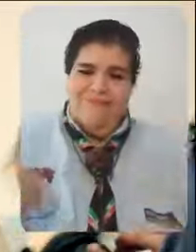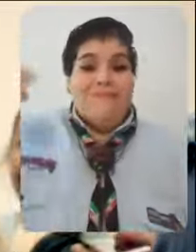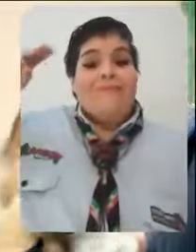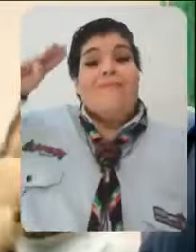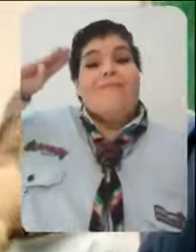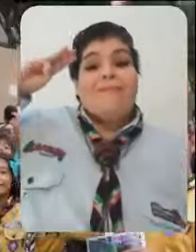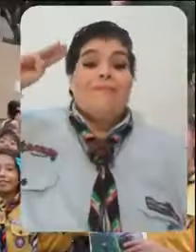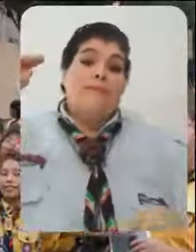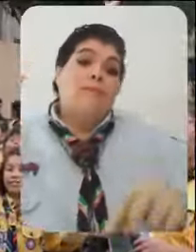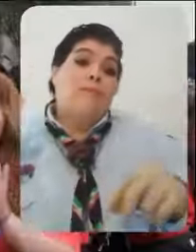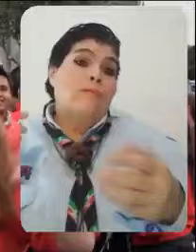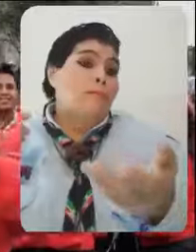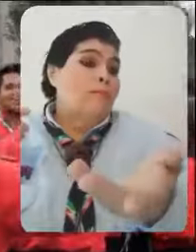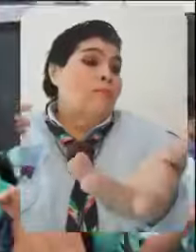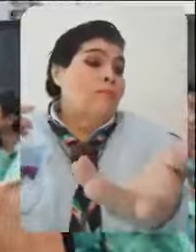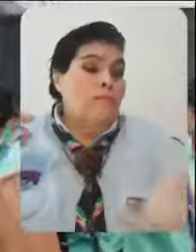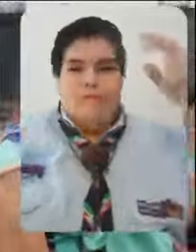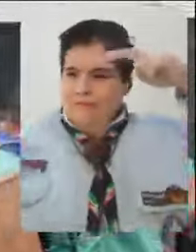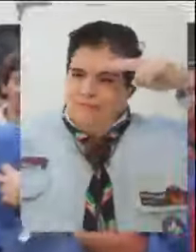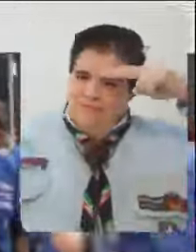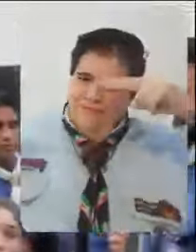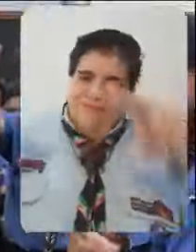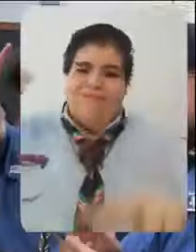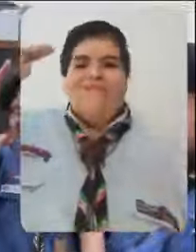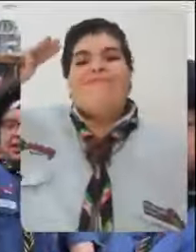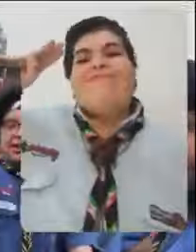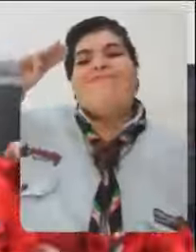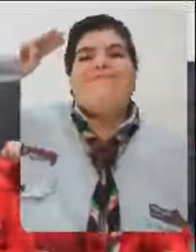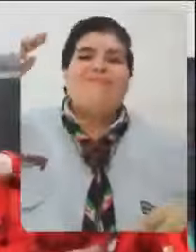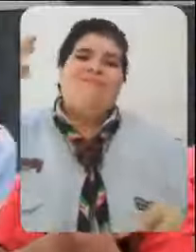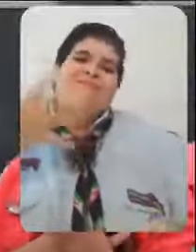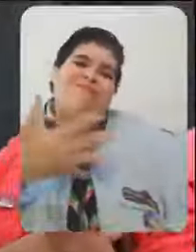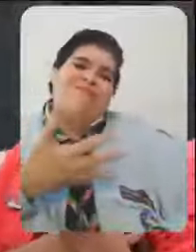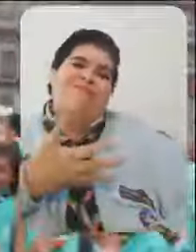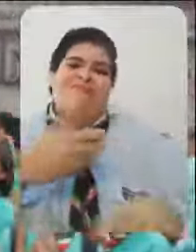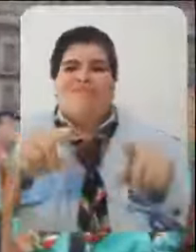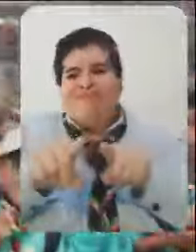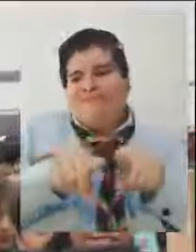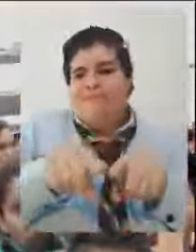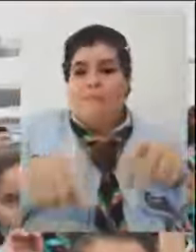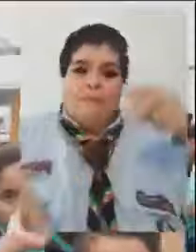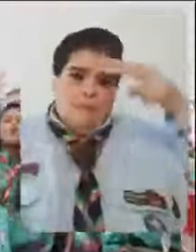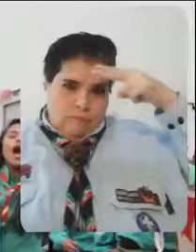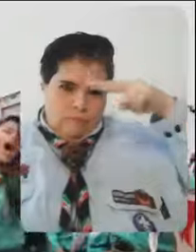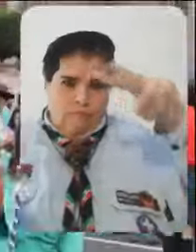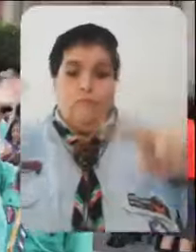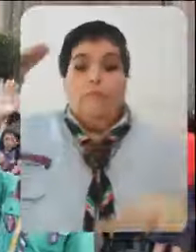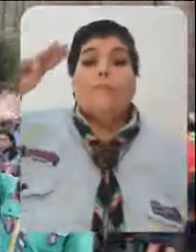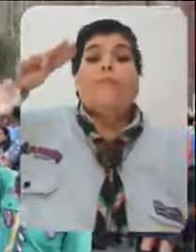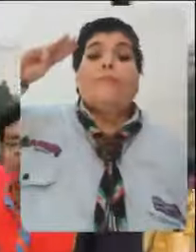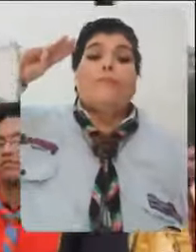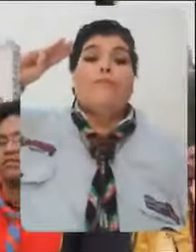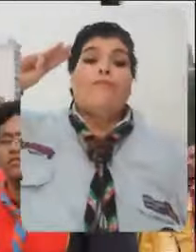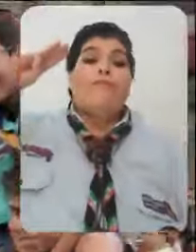En Scouts de México te damos la mano. En Scouts de México tendrás un hermano. En Scouts